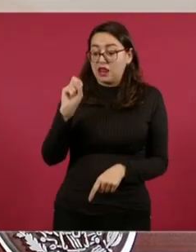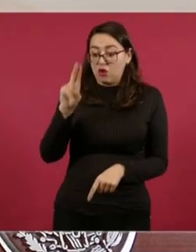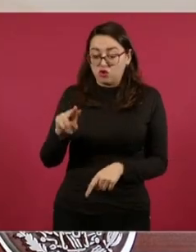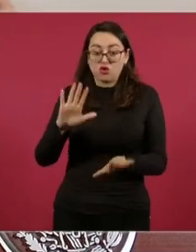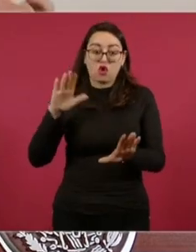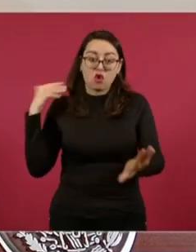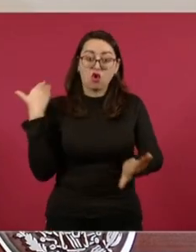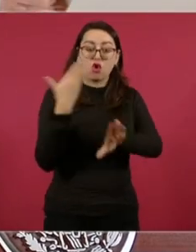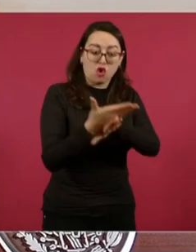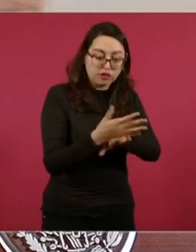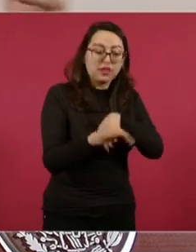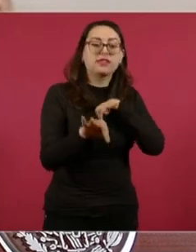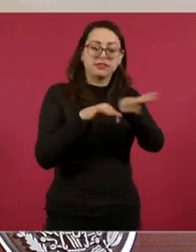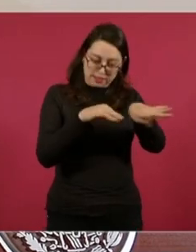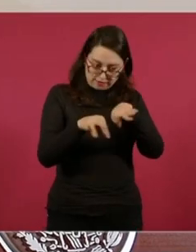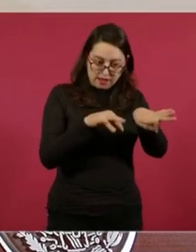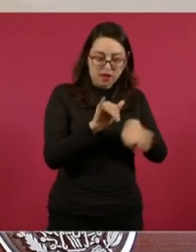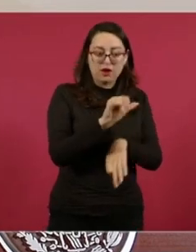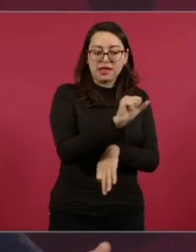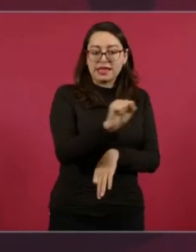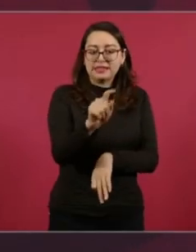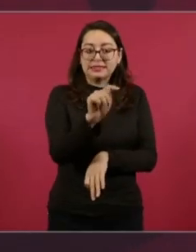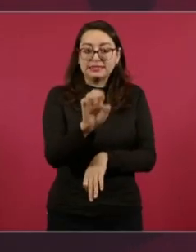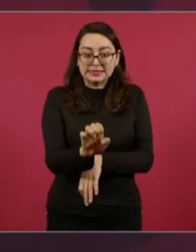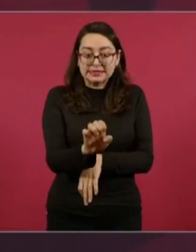que nosotros, estando en la oposición,